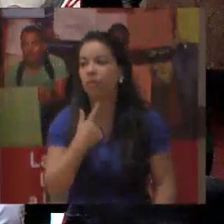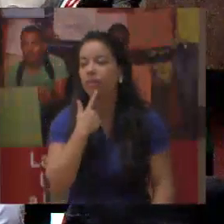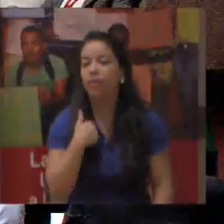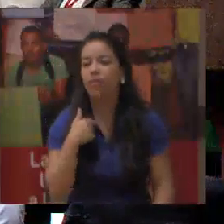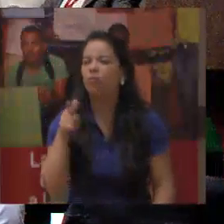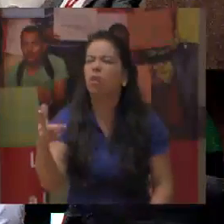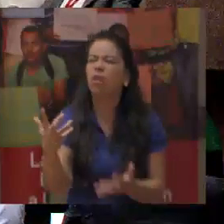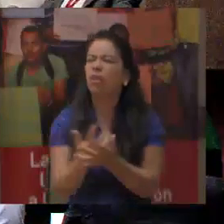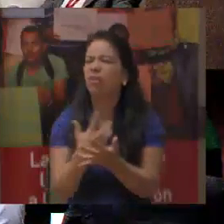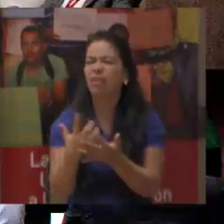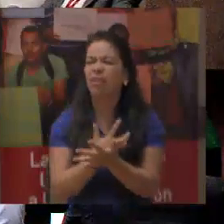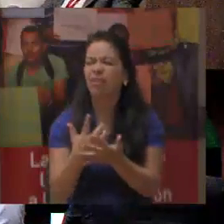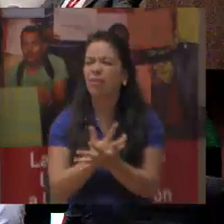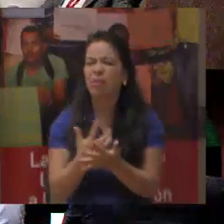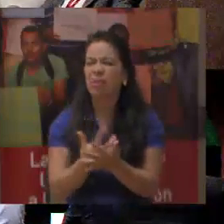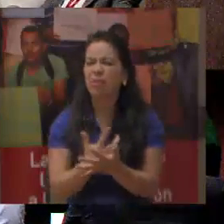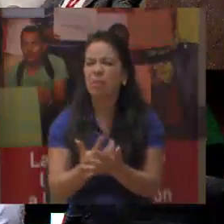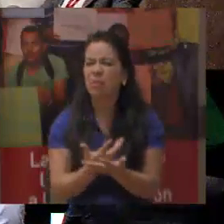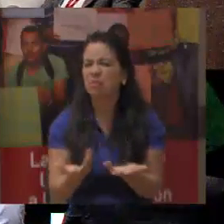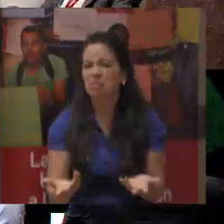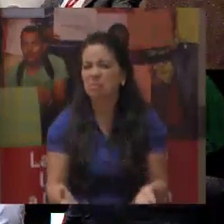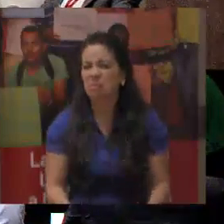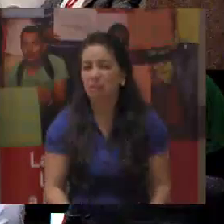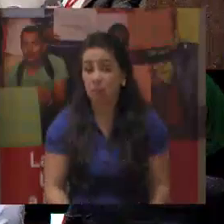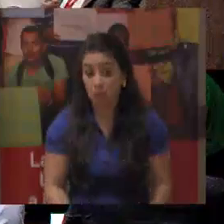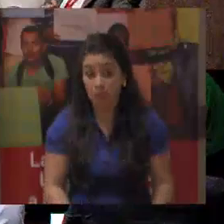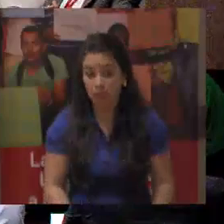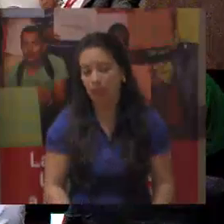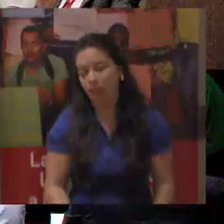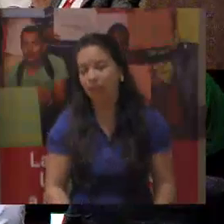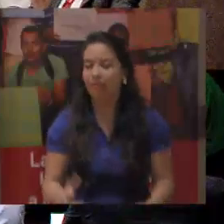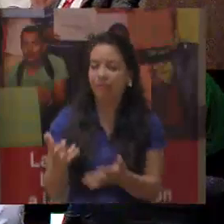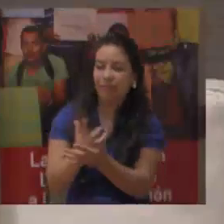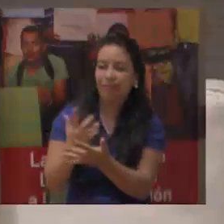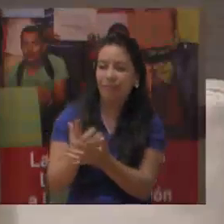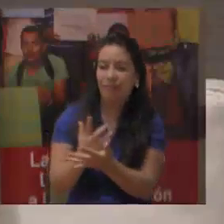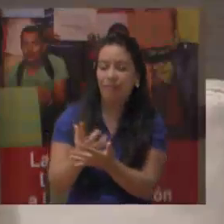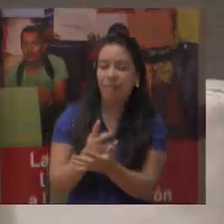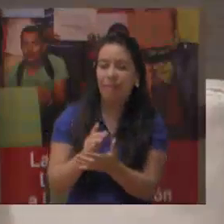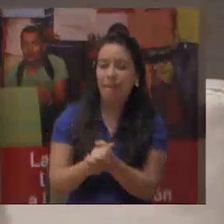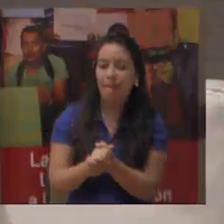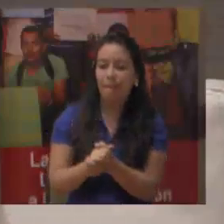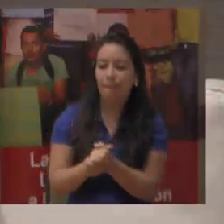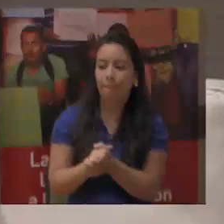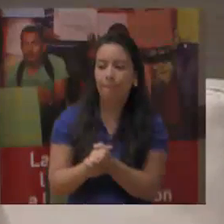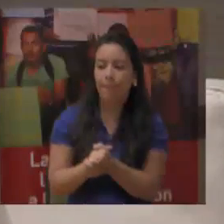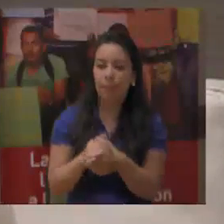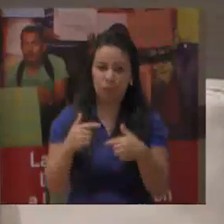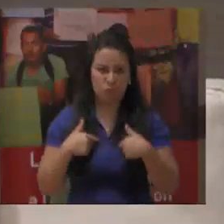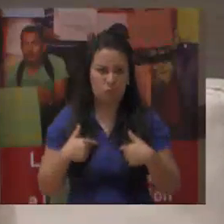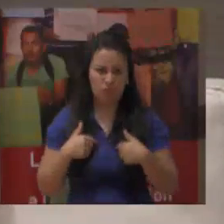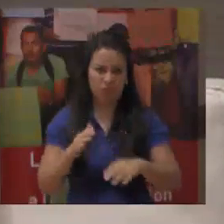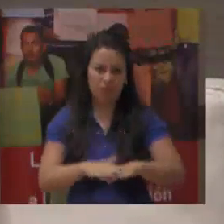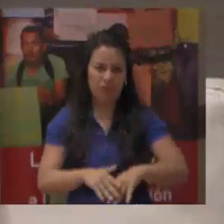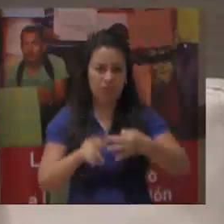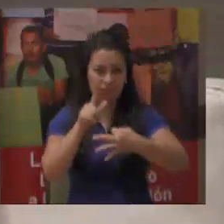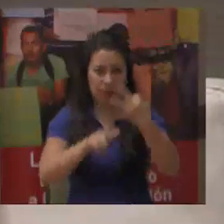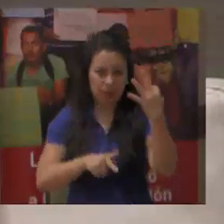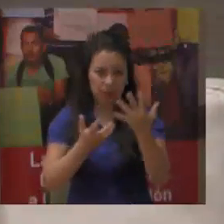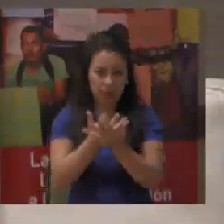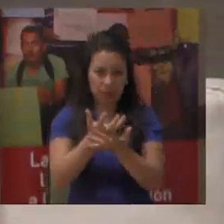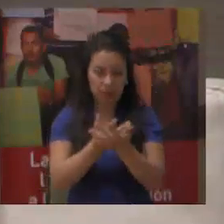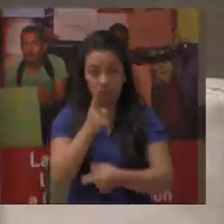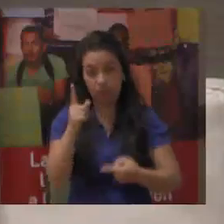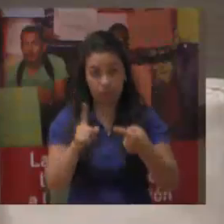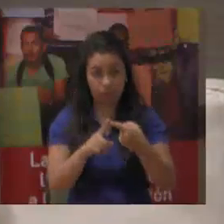qué recomendaciones harían, todavía no, qué recomendaciones harían. Yo haría 3 recomendaciones.